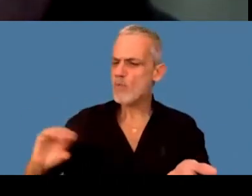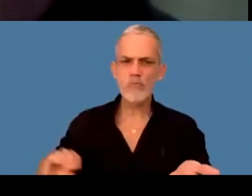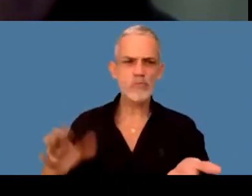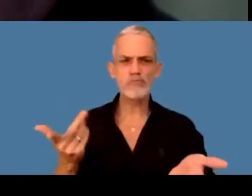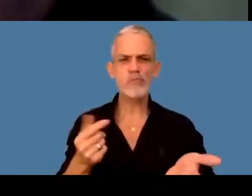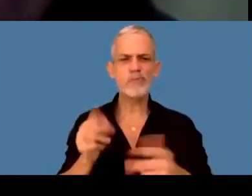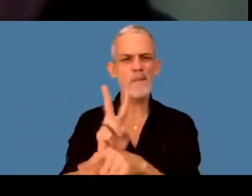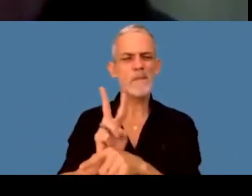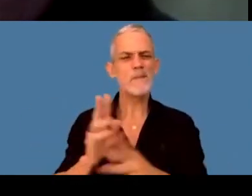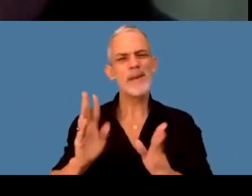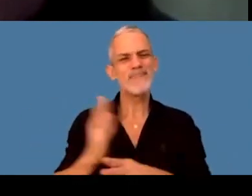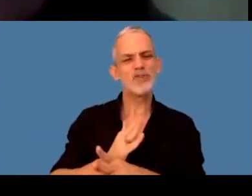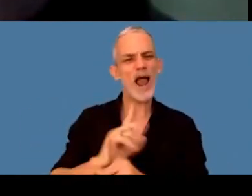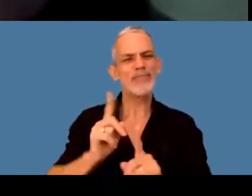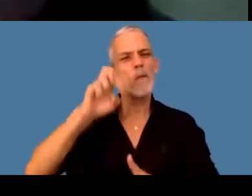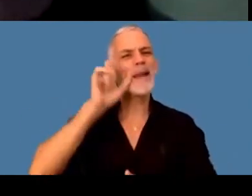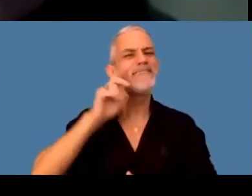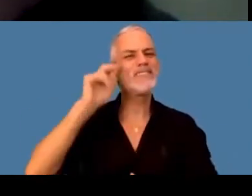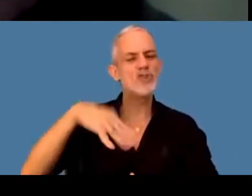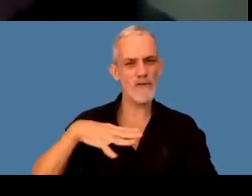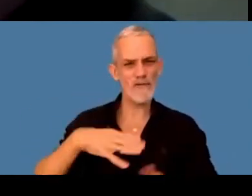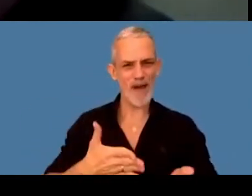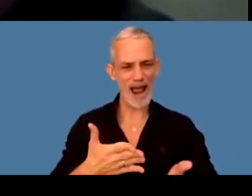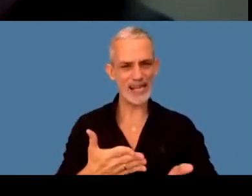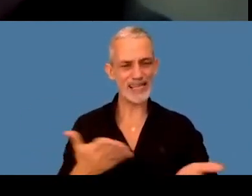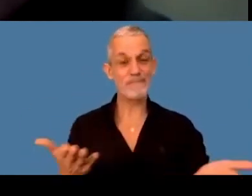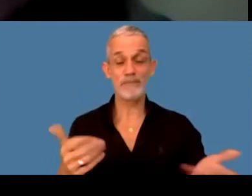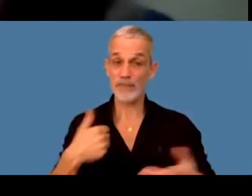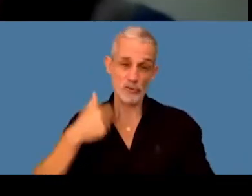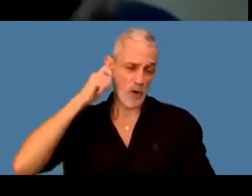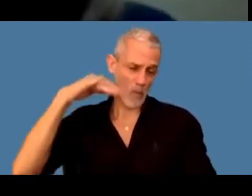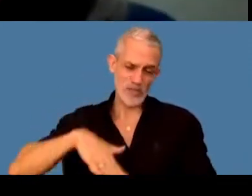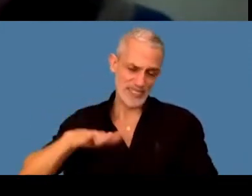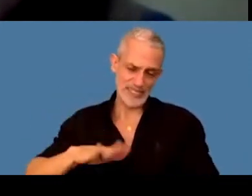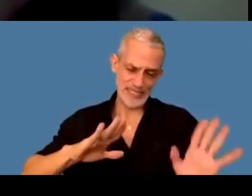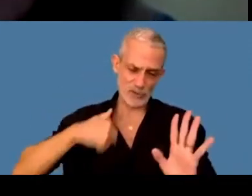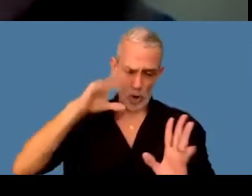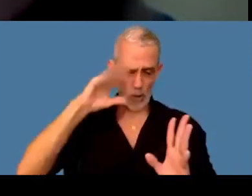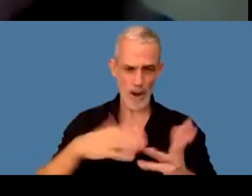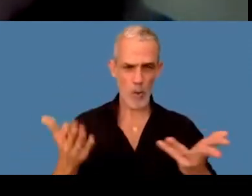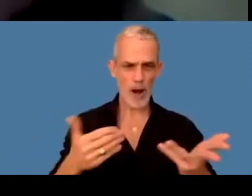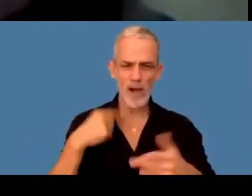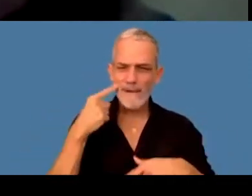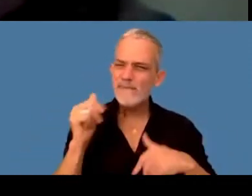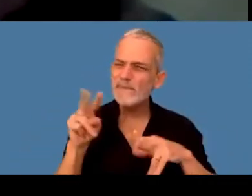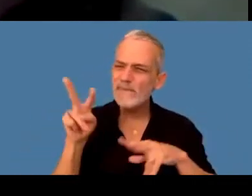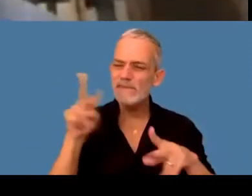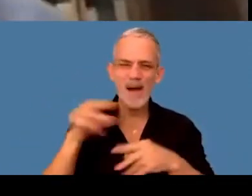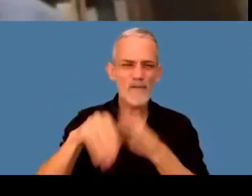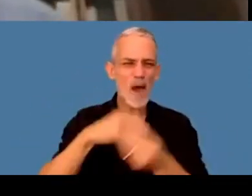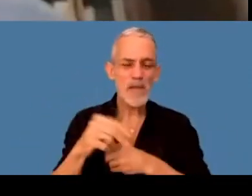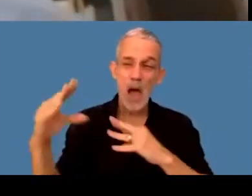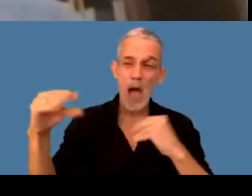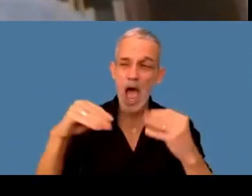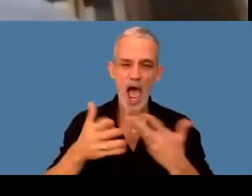previsión. Puede ser que haya sido, obviamente yo era chica y después fue lo que fui escuchando, ¿no? No, bueno, ahí